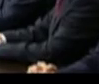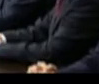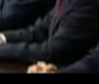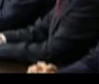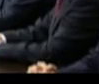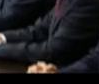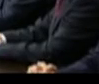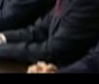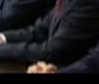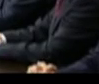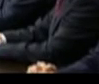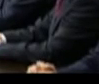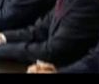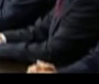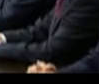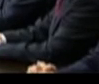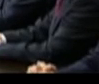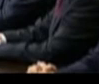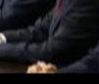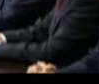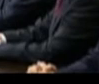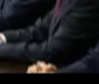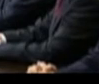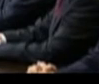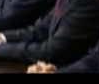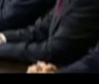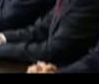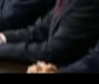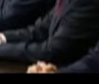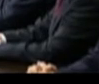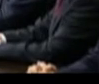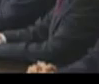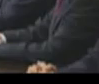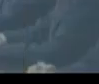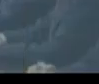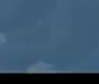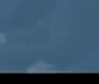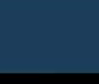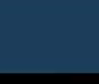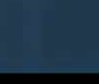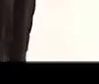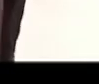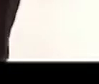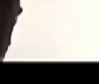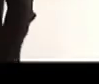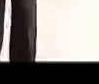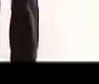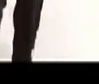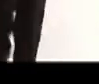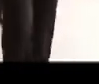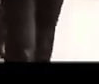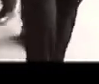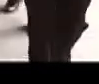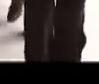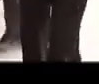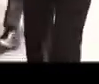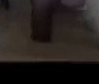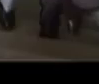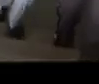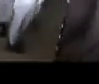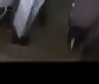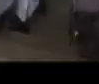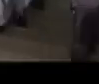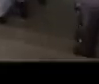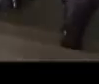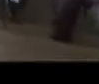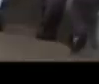para garantizar el derecho de los mexicanos a la salud, a la seguridad social y a educación. Esteban Moctezuma Barragán asume el cargo